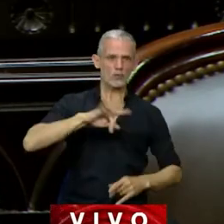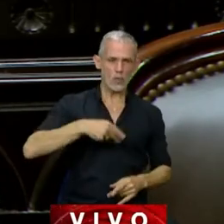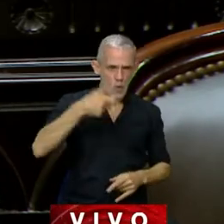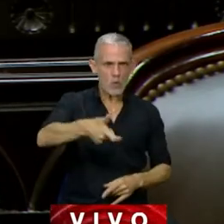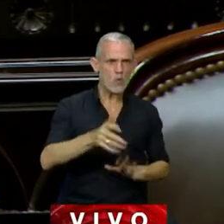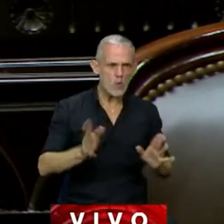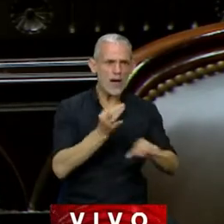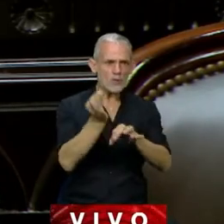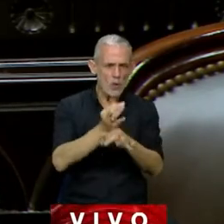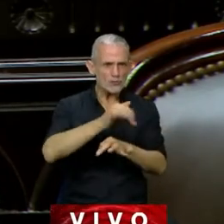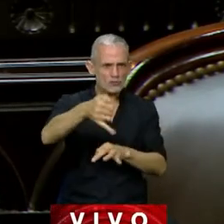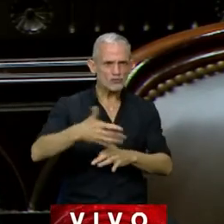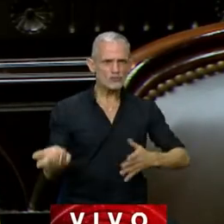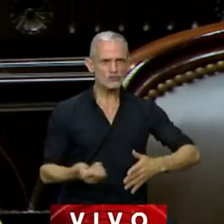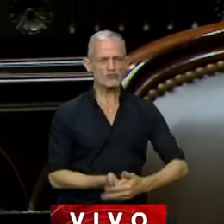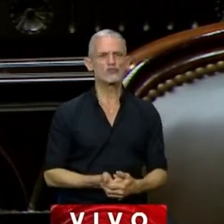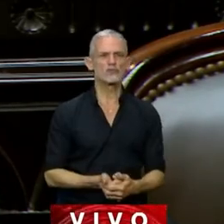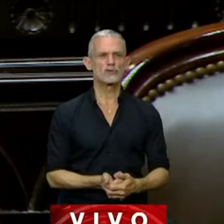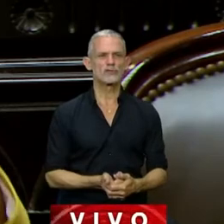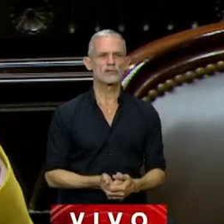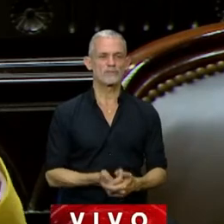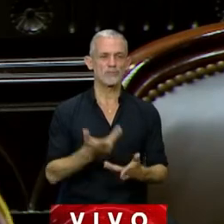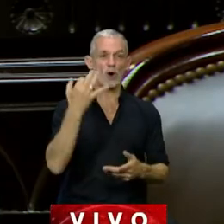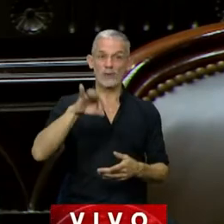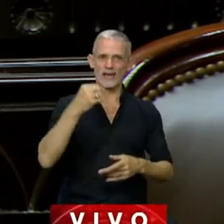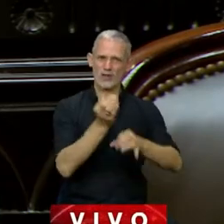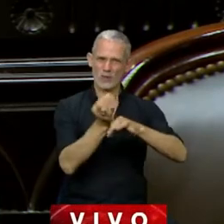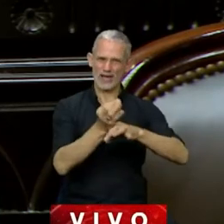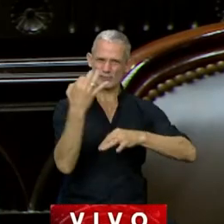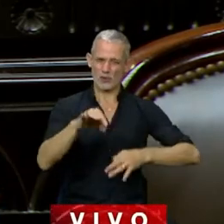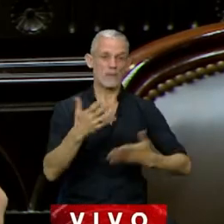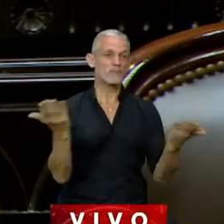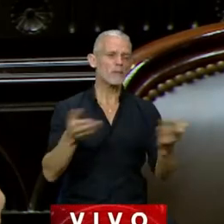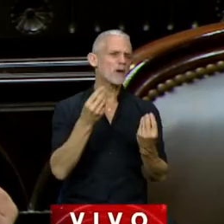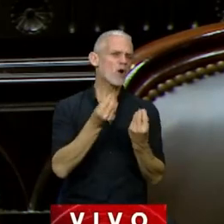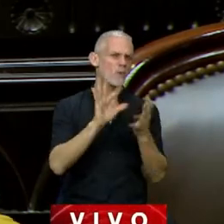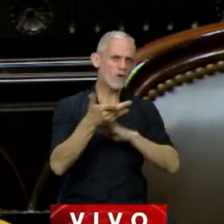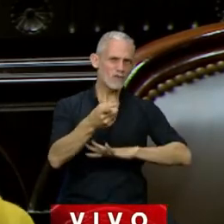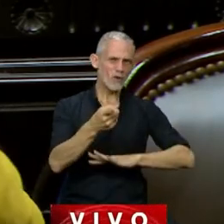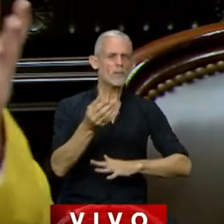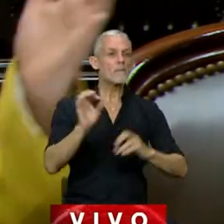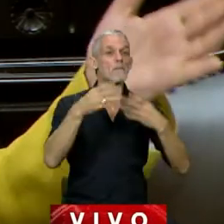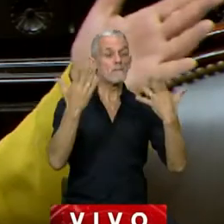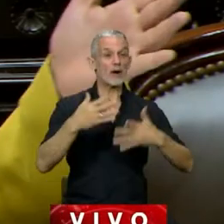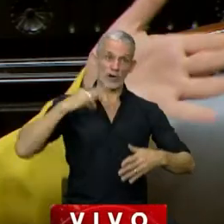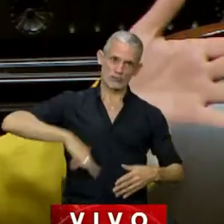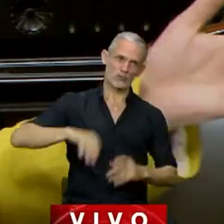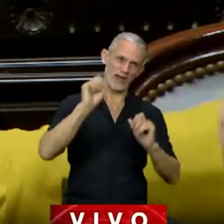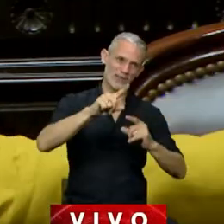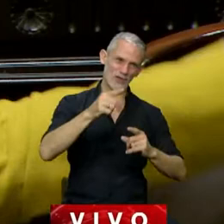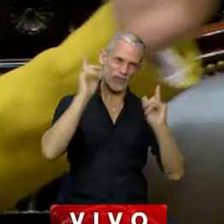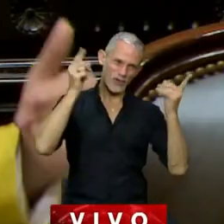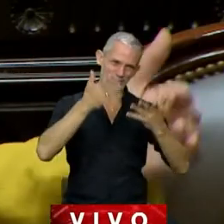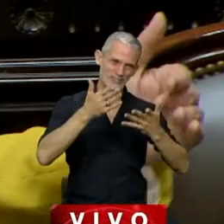apostando fuertemente a la educación obligatoria. Y para eso, además de mejorar los salarios de